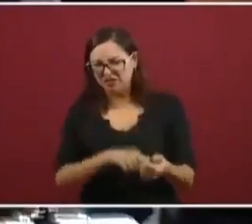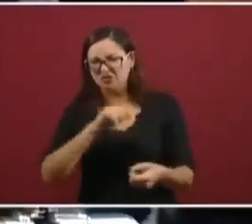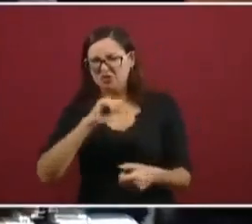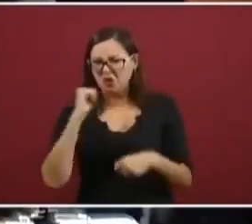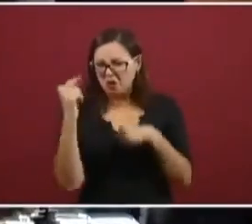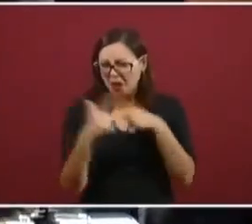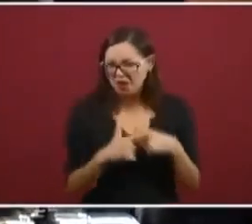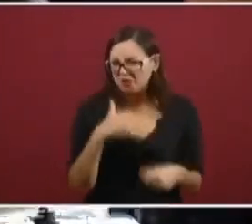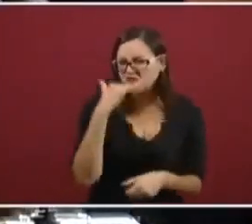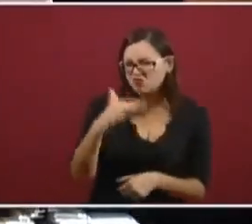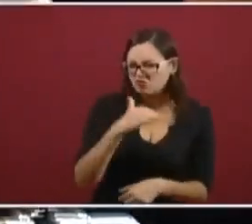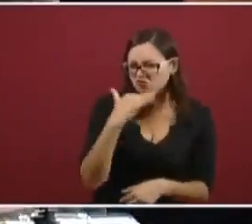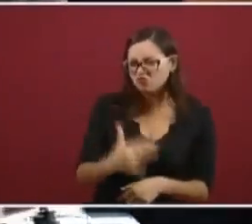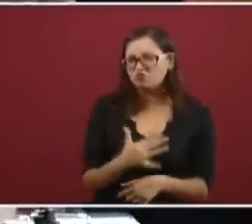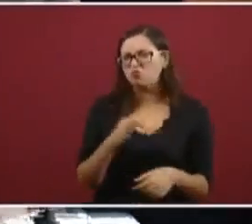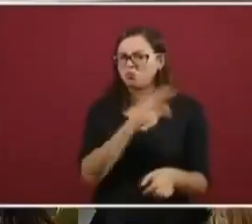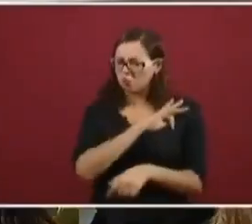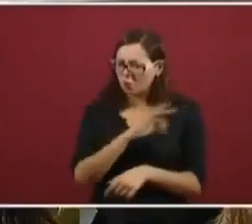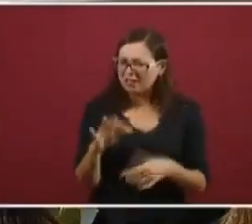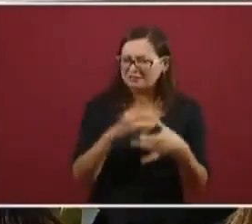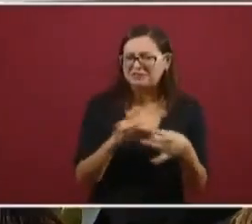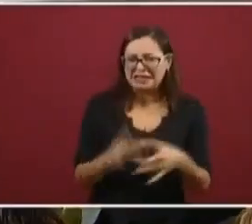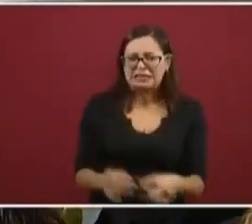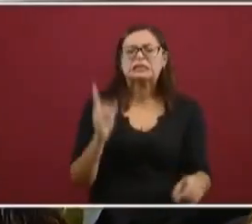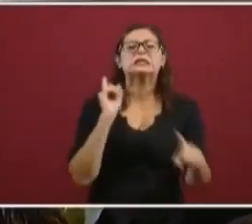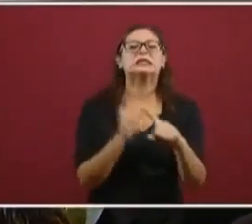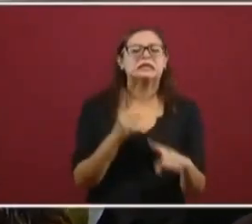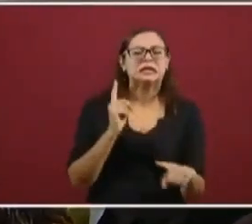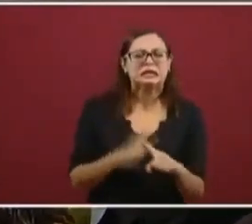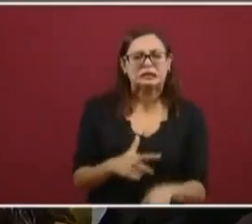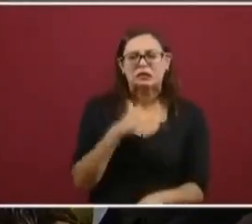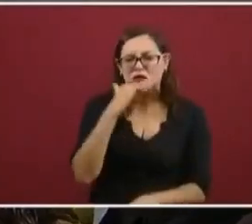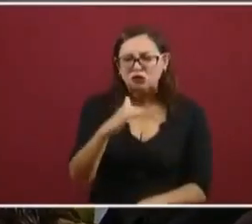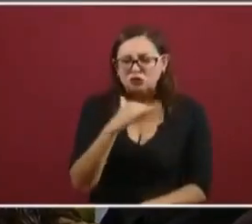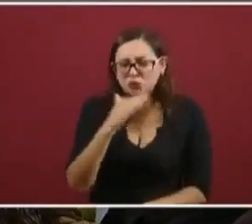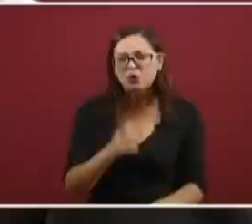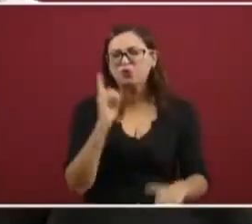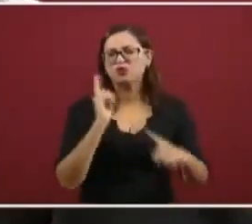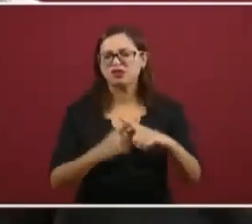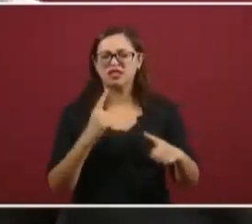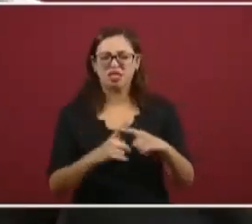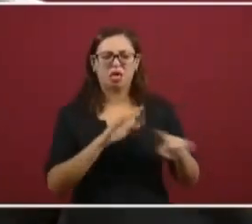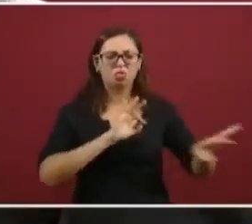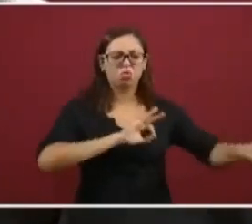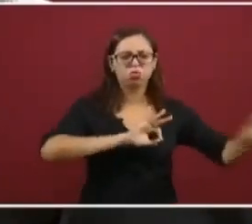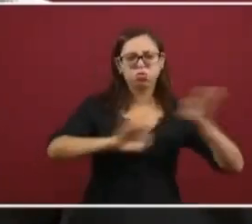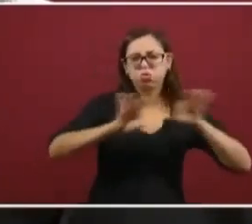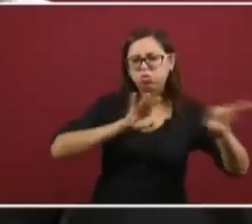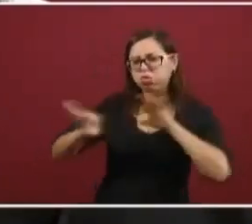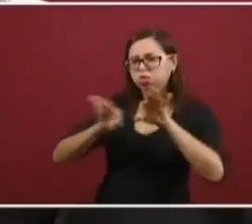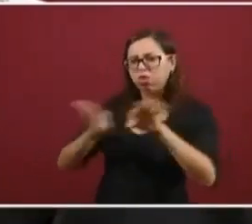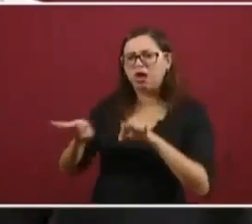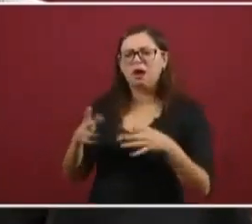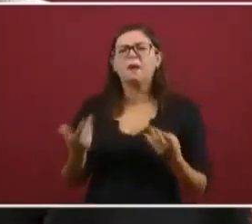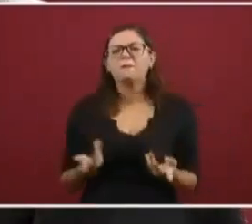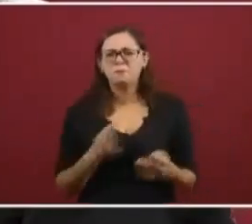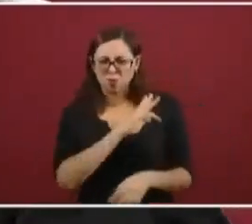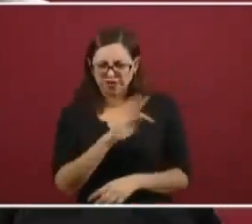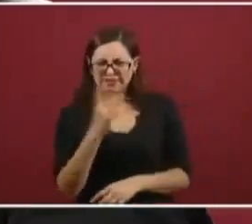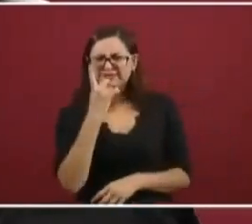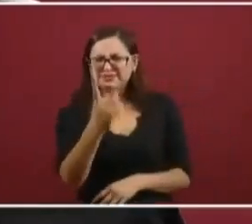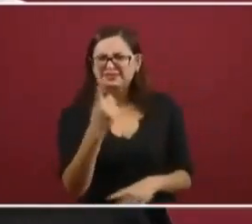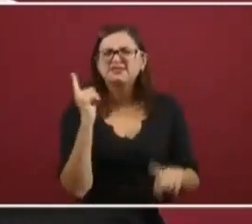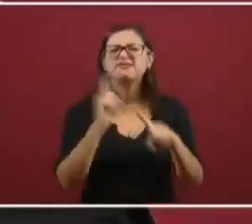puede personificar lo puede ponerle nombre y apellido a la mano negra que usted comenta que está detrás de estas protestas